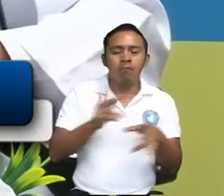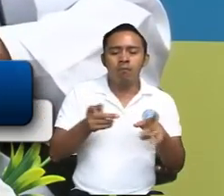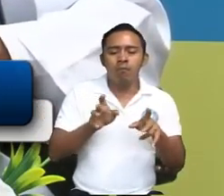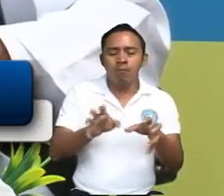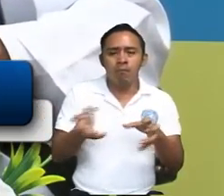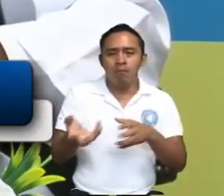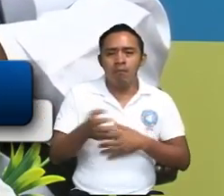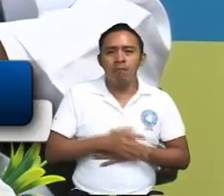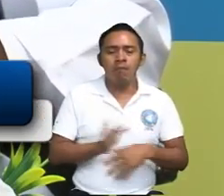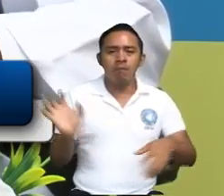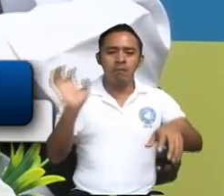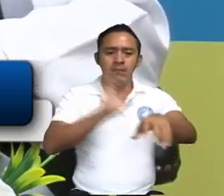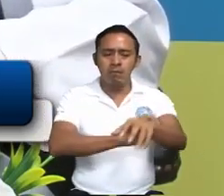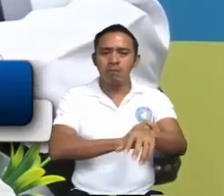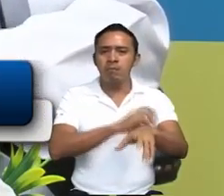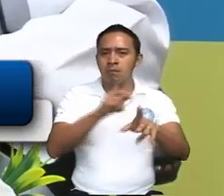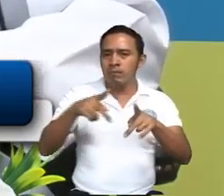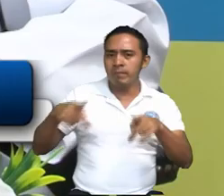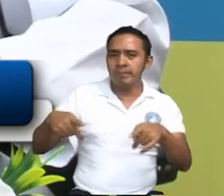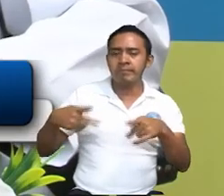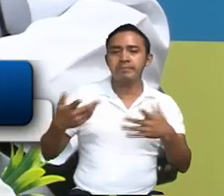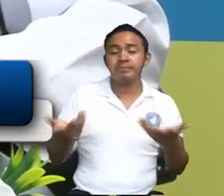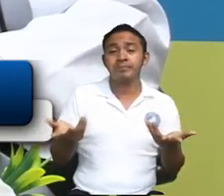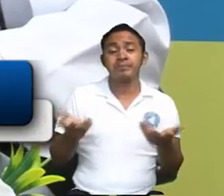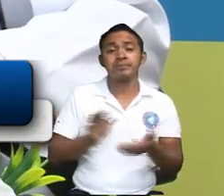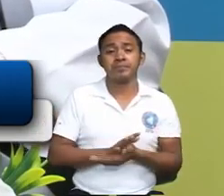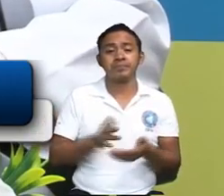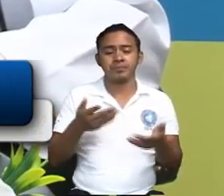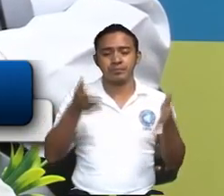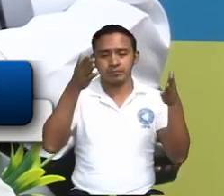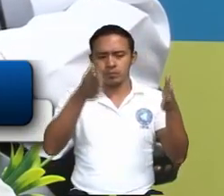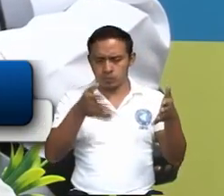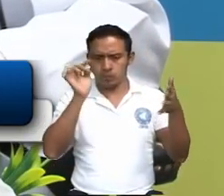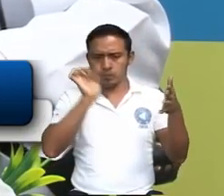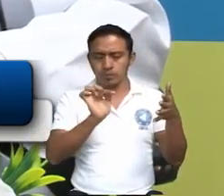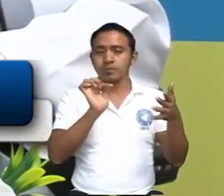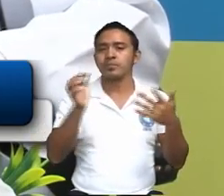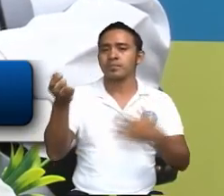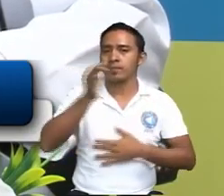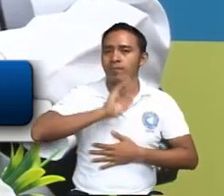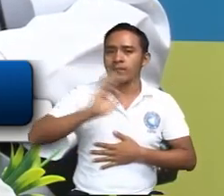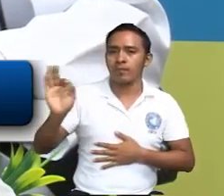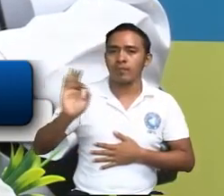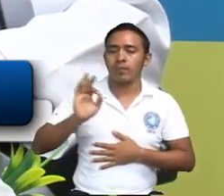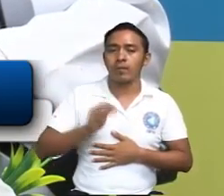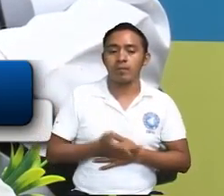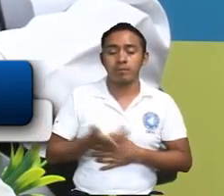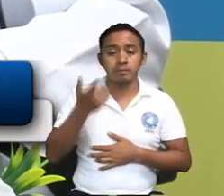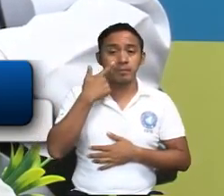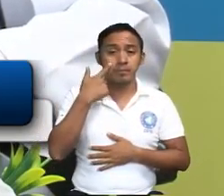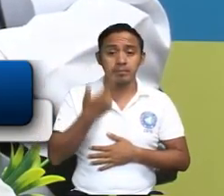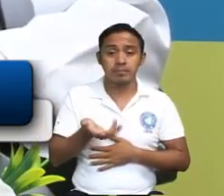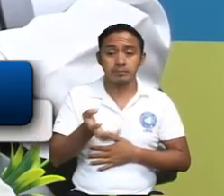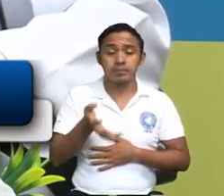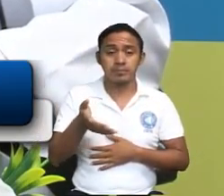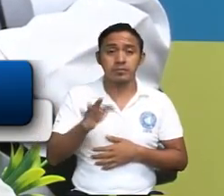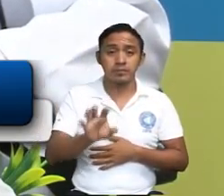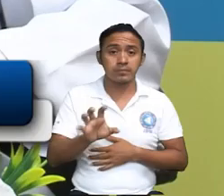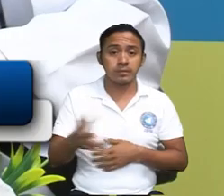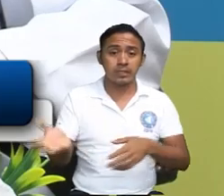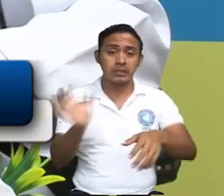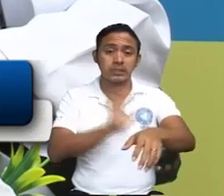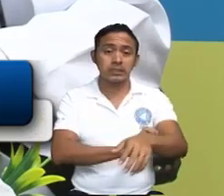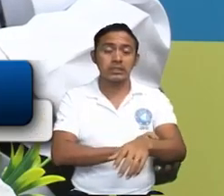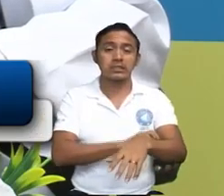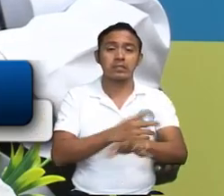frecuentemente lesionan a las personas, y nosotros hacemos el abordaje de esa manera, o sea, un animalito que lesionó a una persona y que